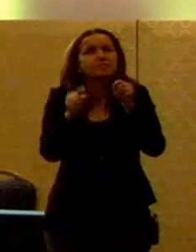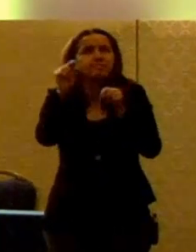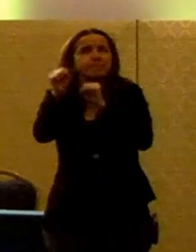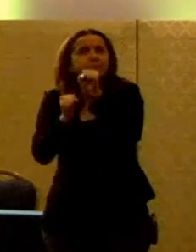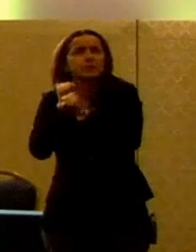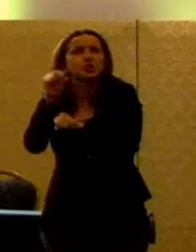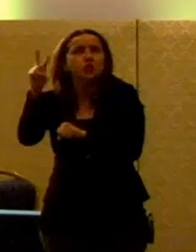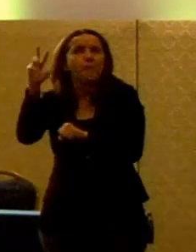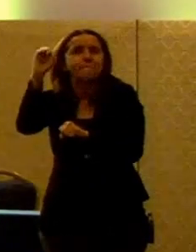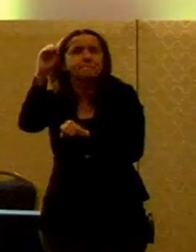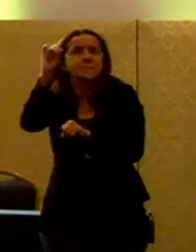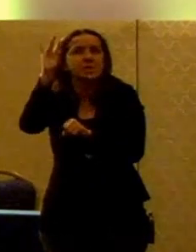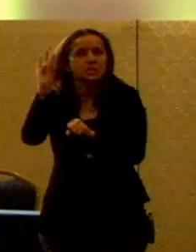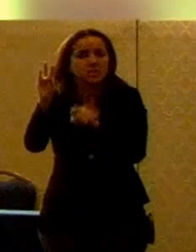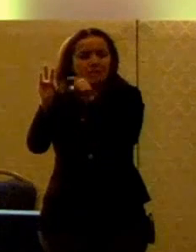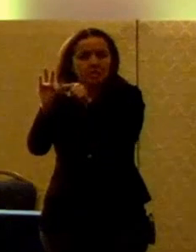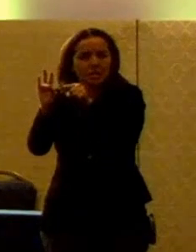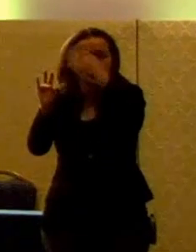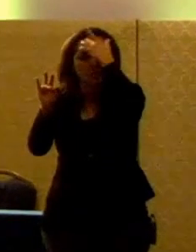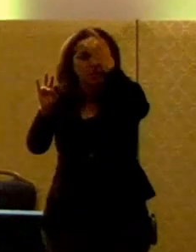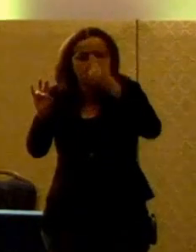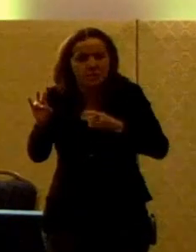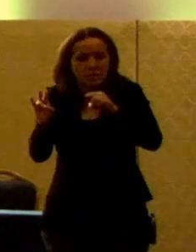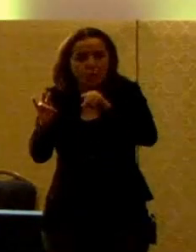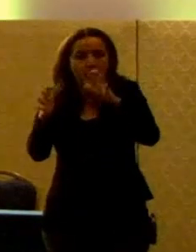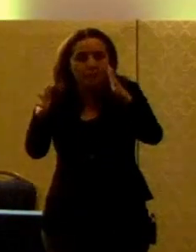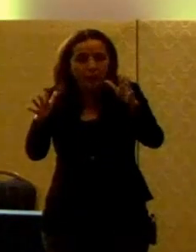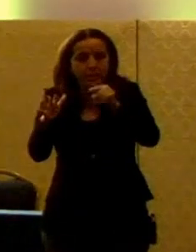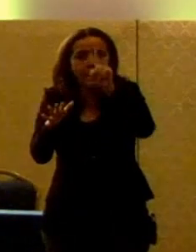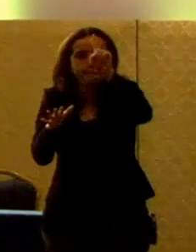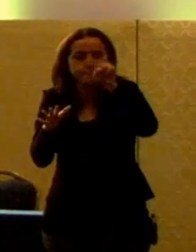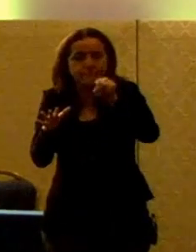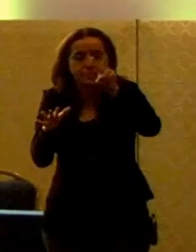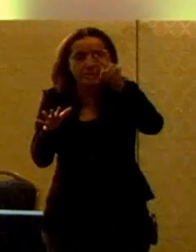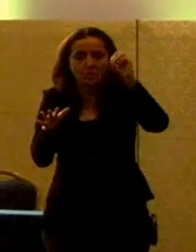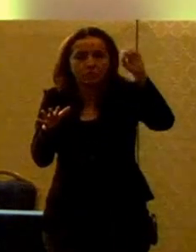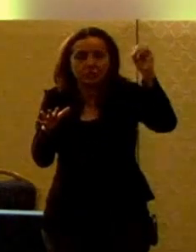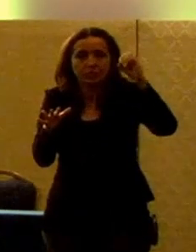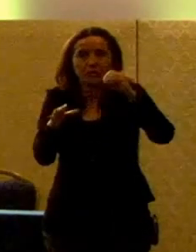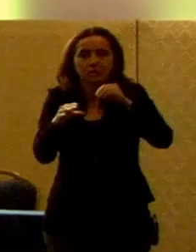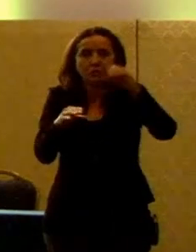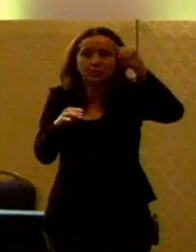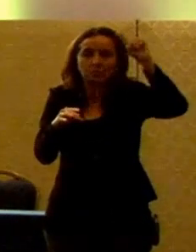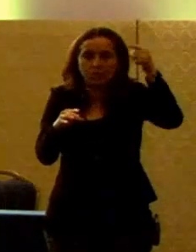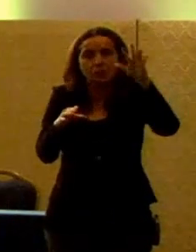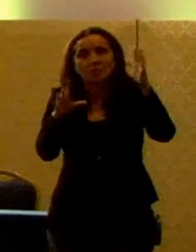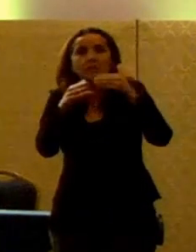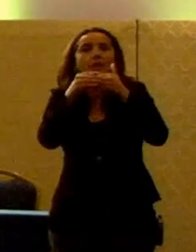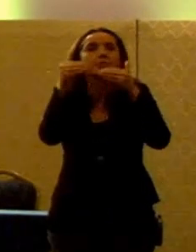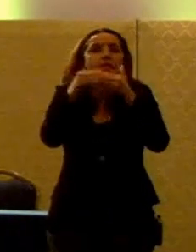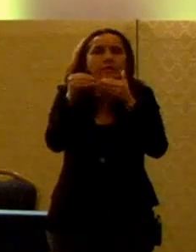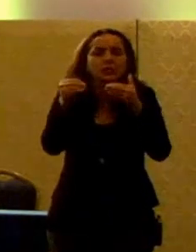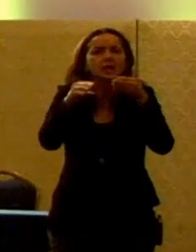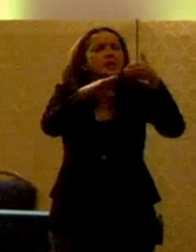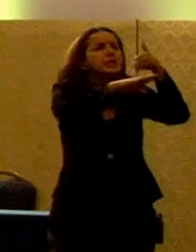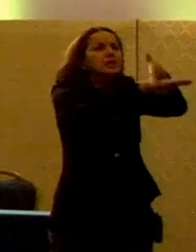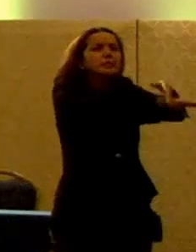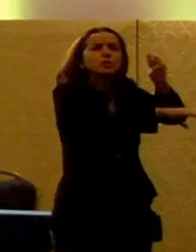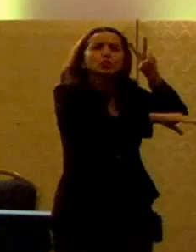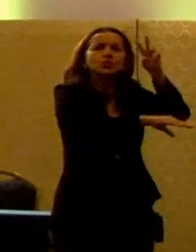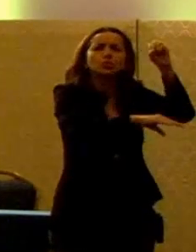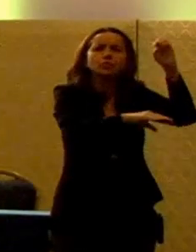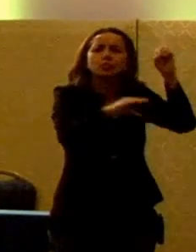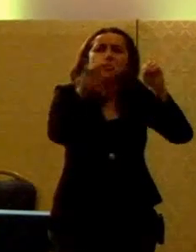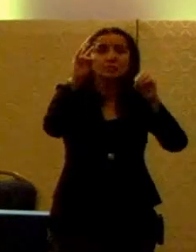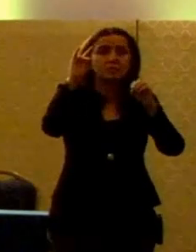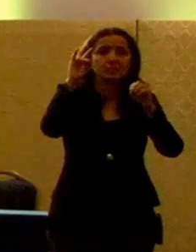2007, decidí invertir alrededor de 1,200 millones, un billón de dólares. ¿Qué pasó en el 2007? Bueno, el